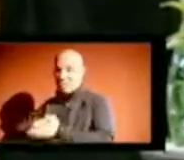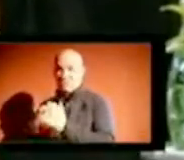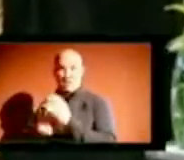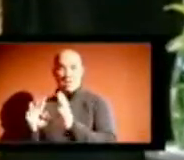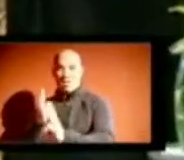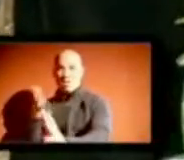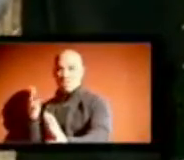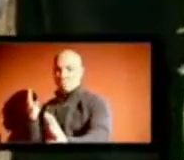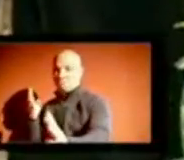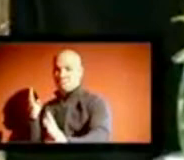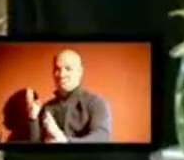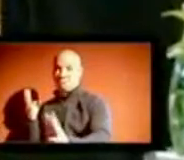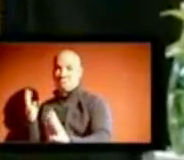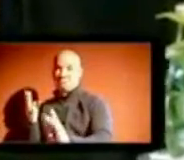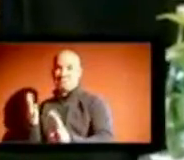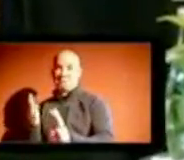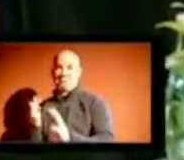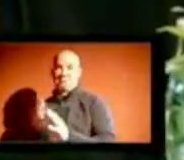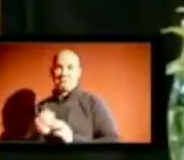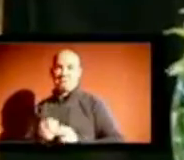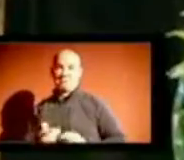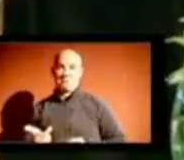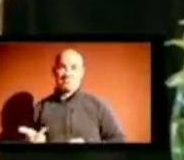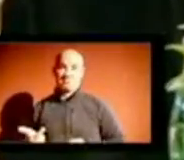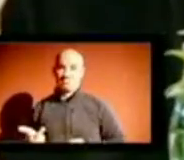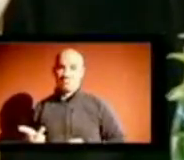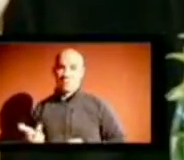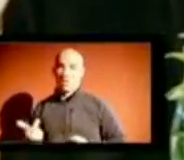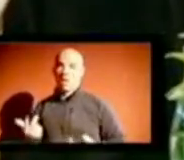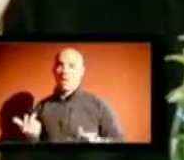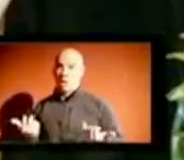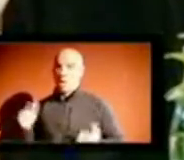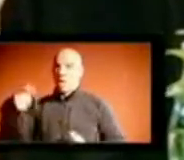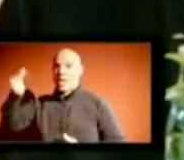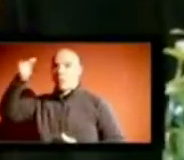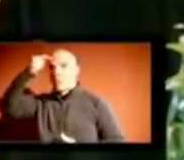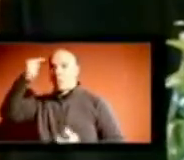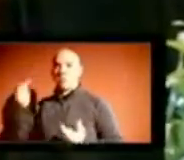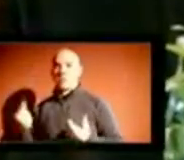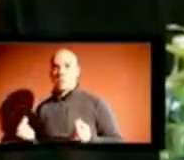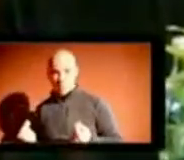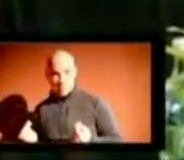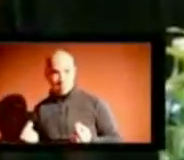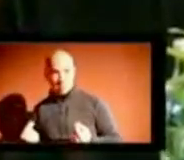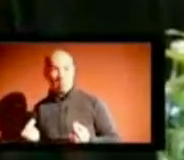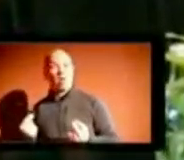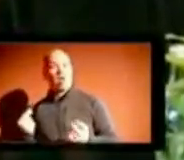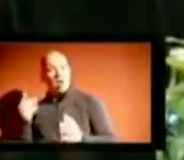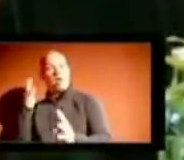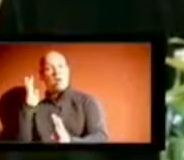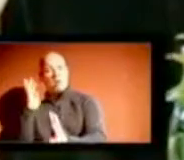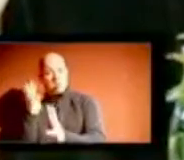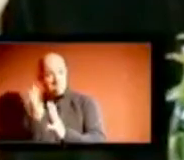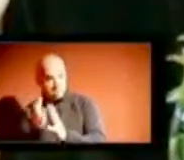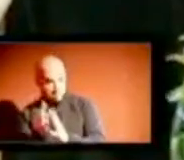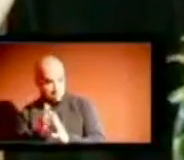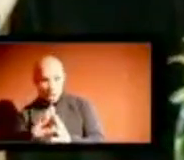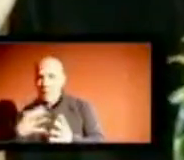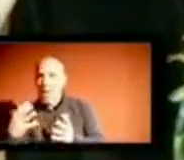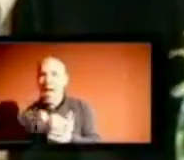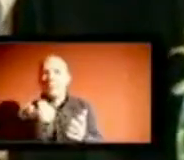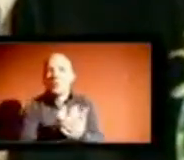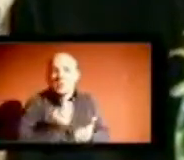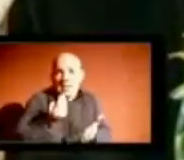es menor. ¿Qué ha señalado el gobernador? Pues entonces vamos a utilizar esos recursos para ir en avanzada a los sectores más vulnerables de Puerto Rico